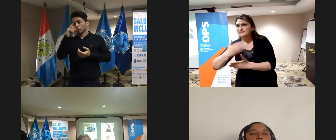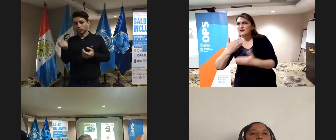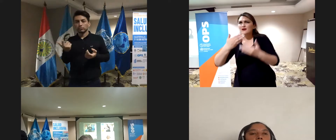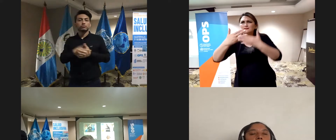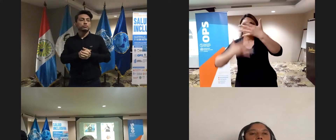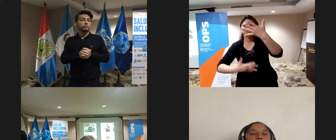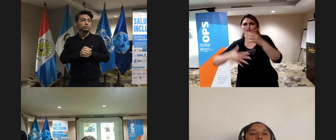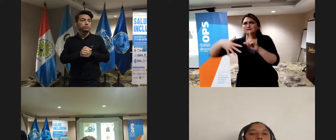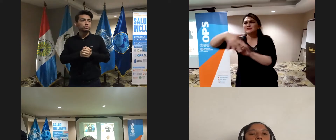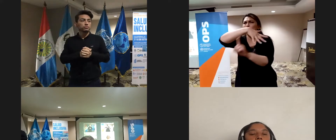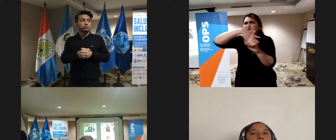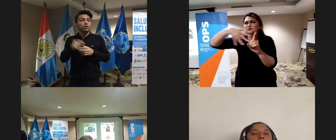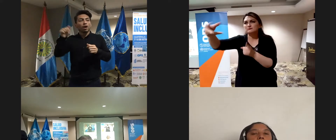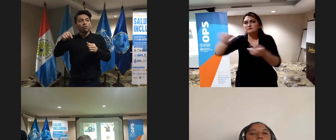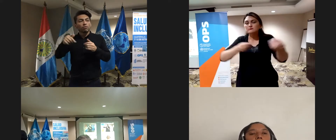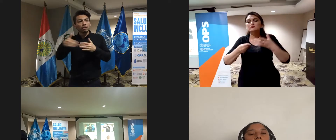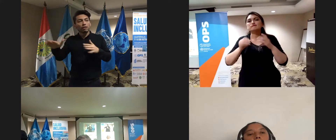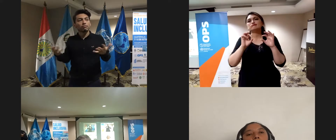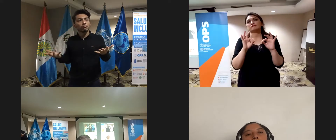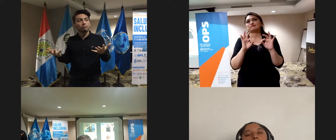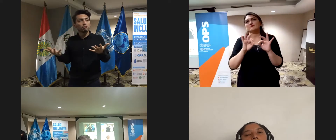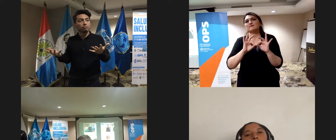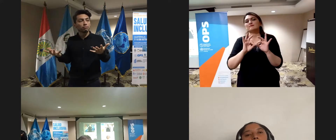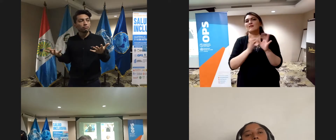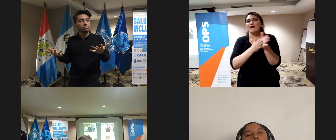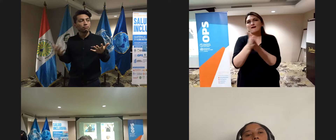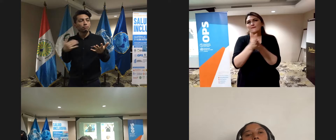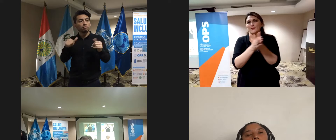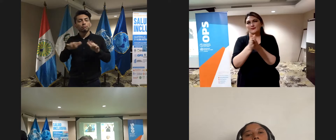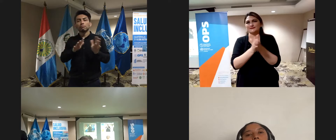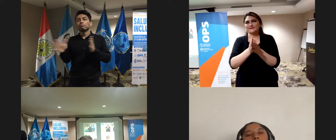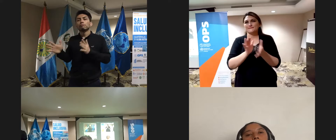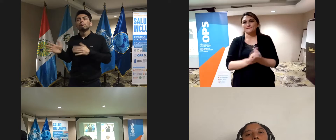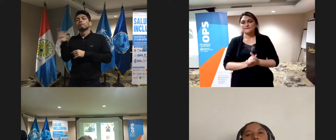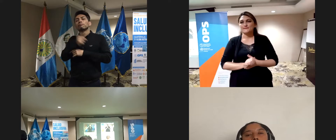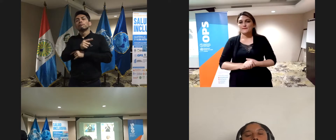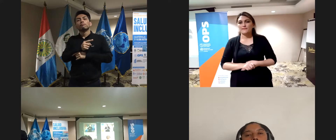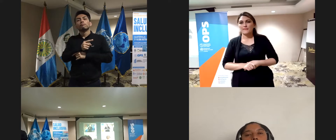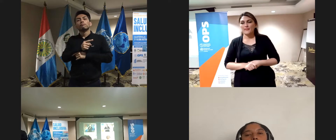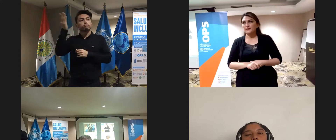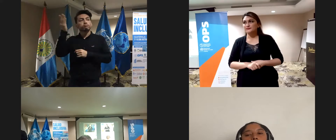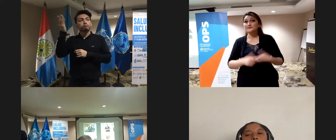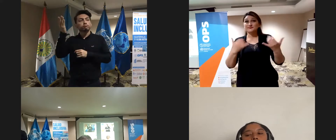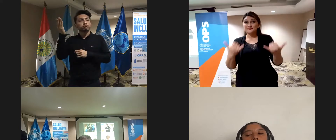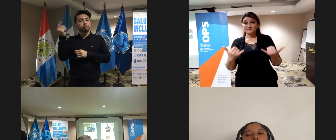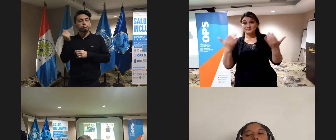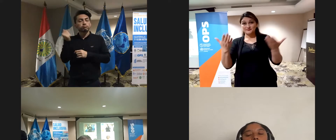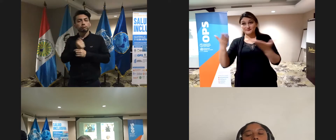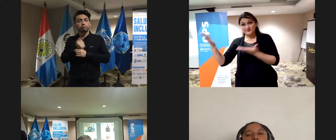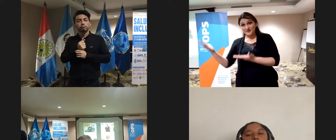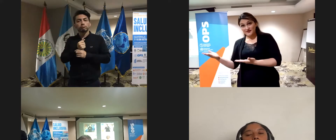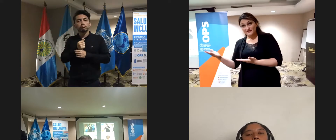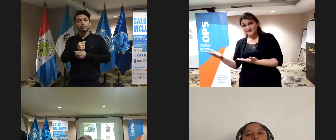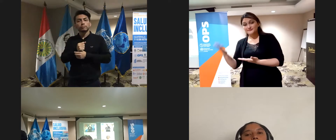No quedando más por ahorita, creo que le damos paso a la participación de, en este caso,